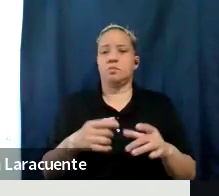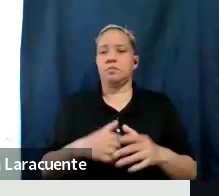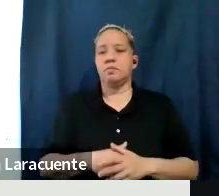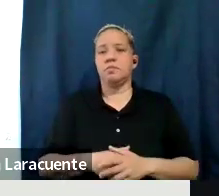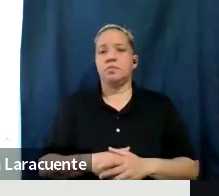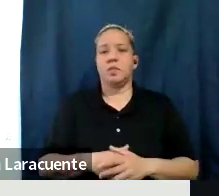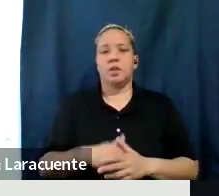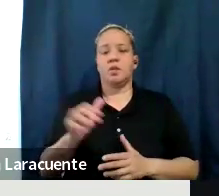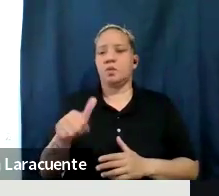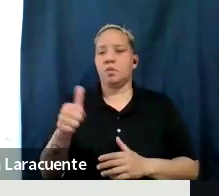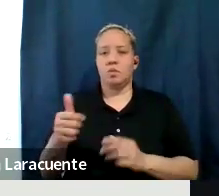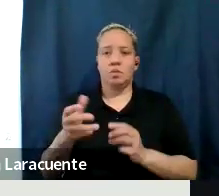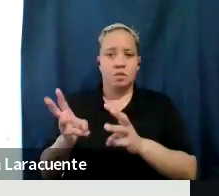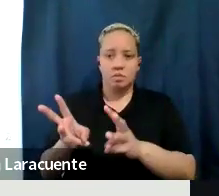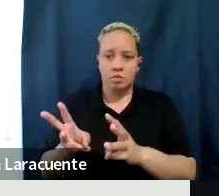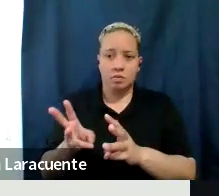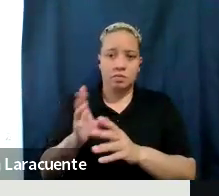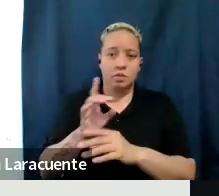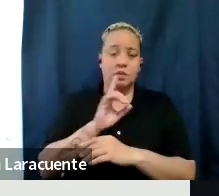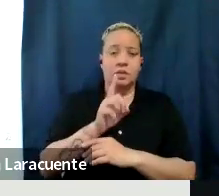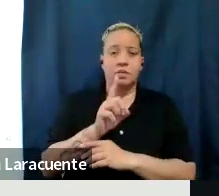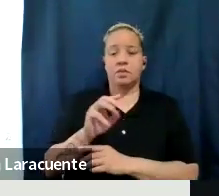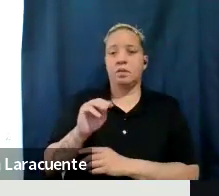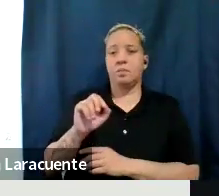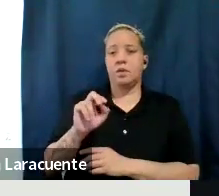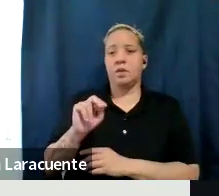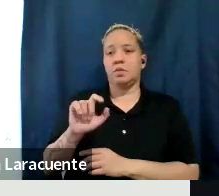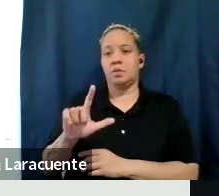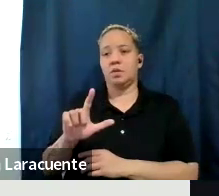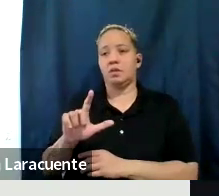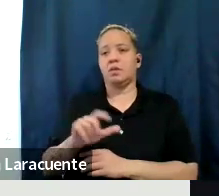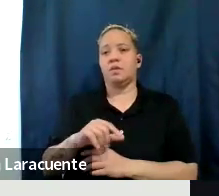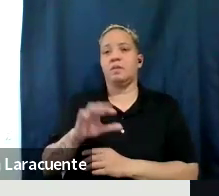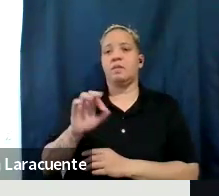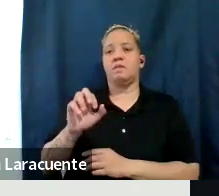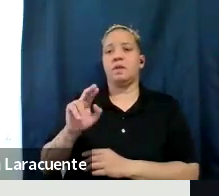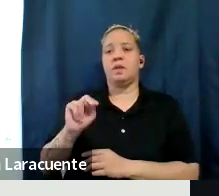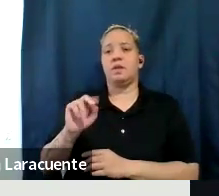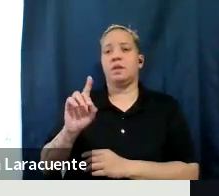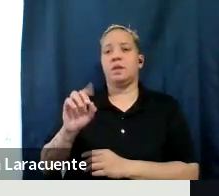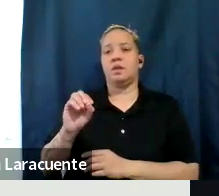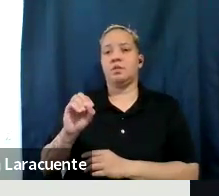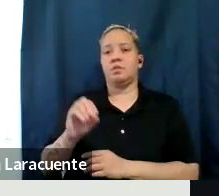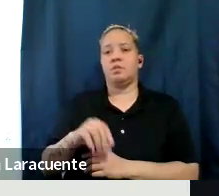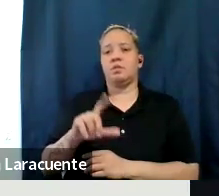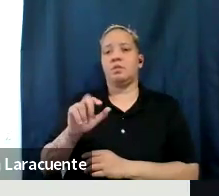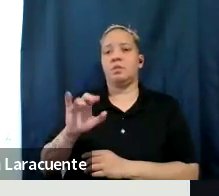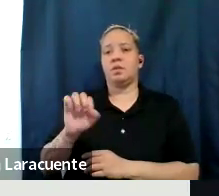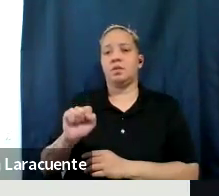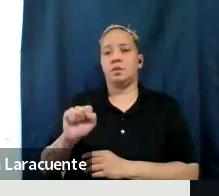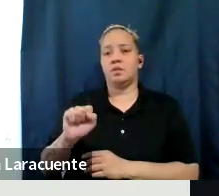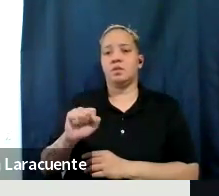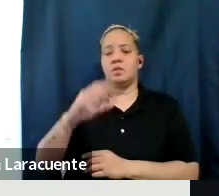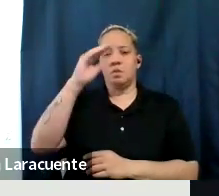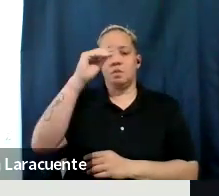no de otra manera. Es verdad, Manuel de Falla, Fernando de los Ríos, Luis Rosales, hombres y